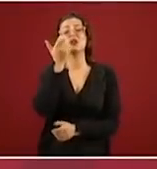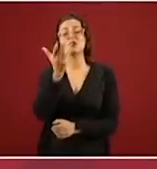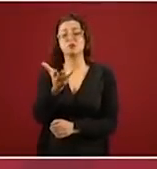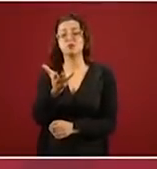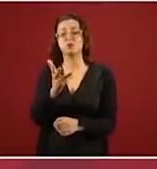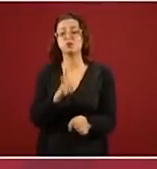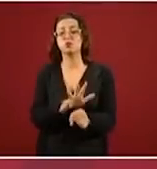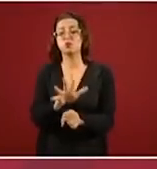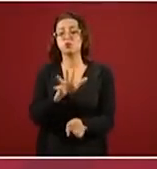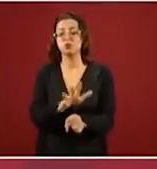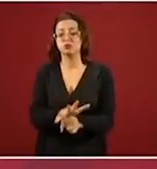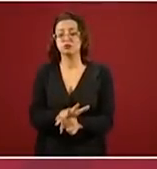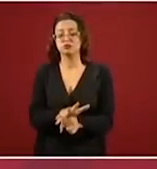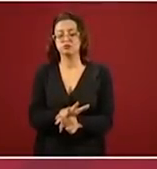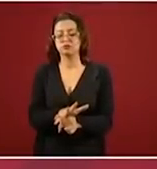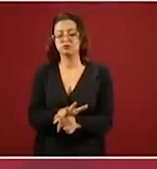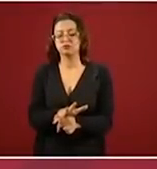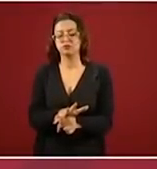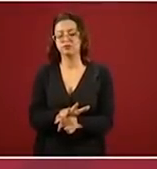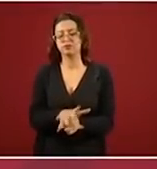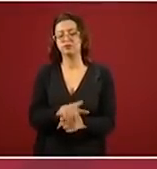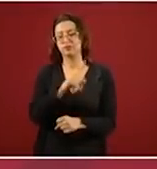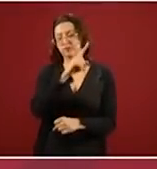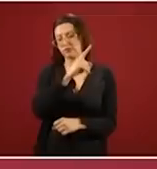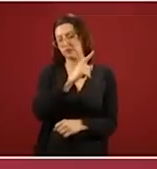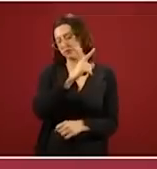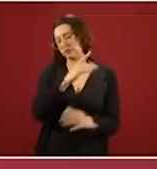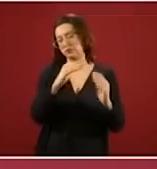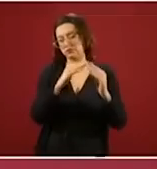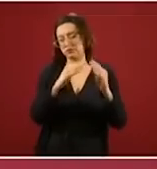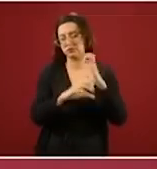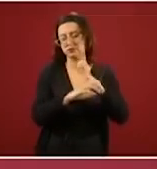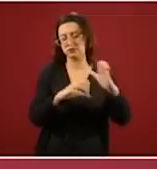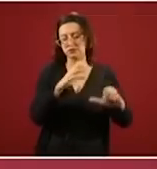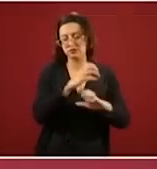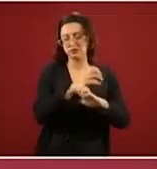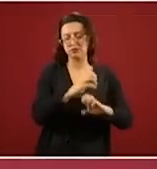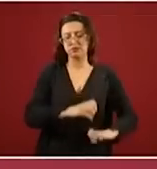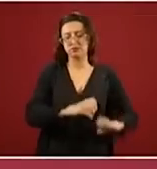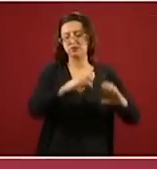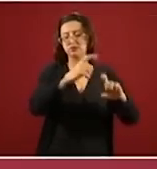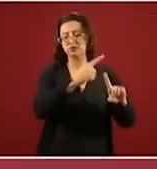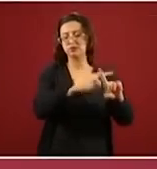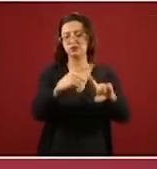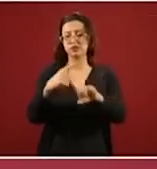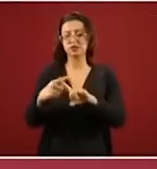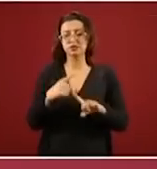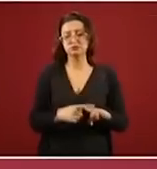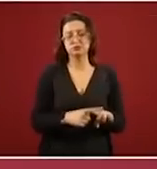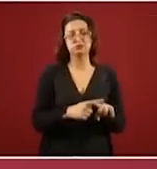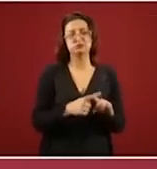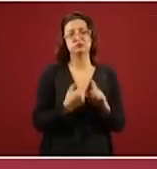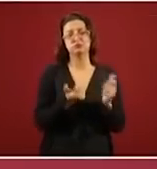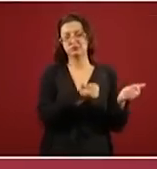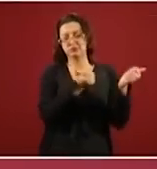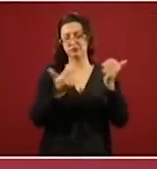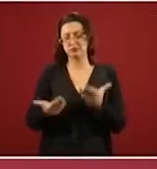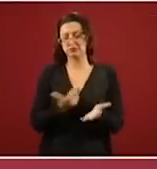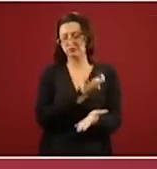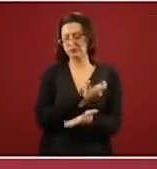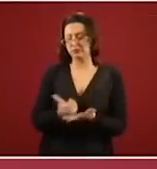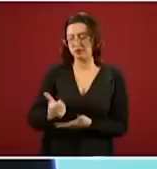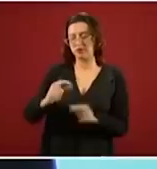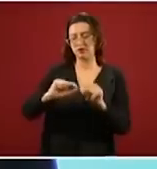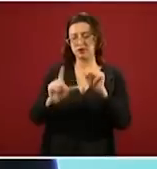se consideren de nuestro país los montos y hay disposición de parte del gobierno